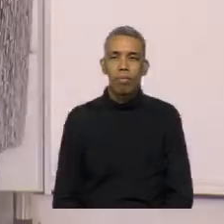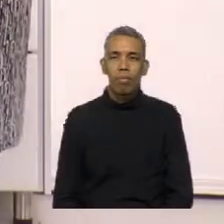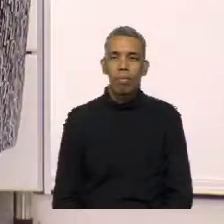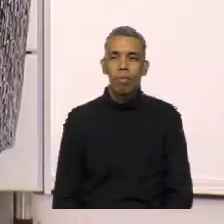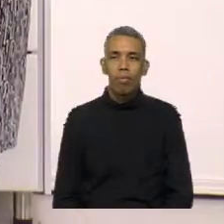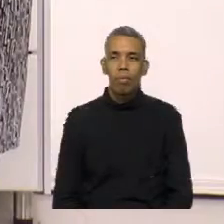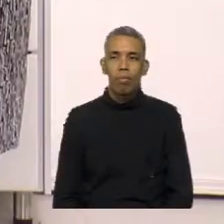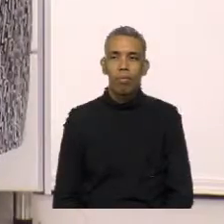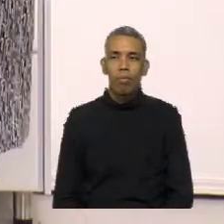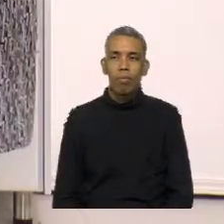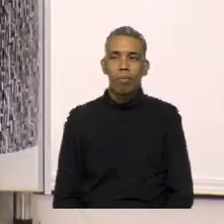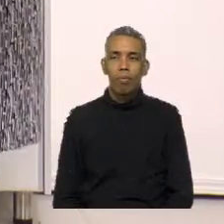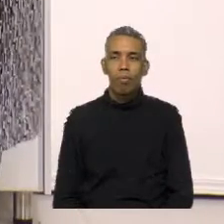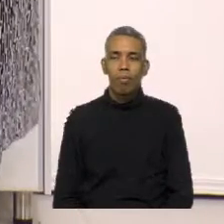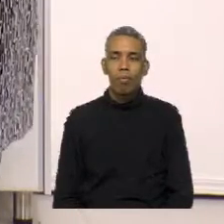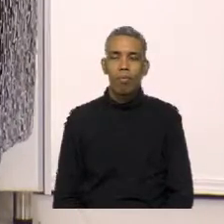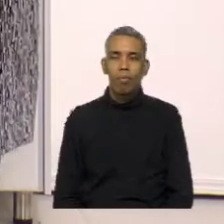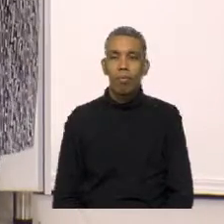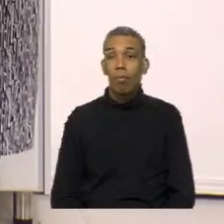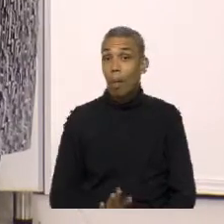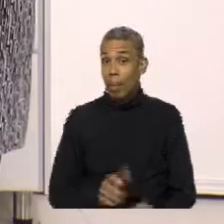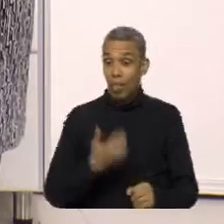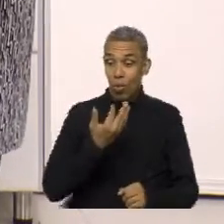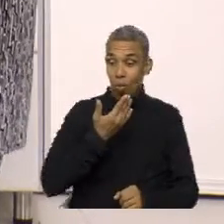Y aparte nos da color.